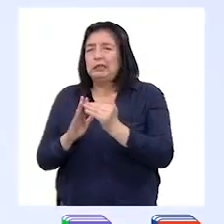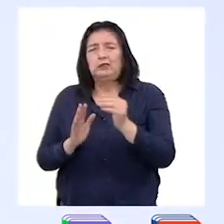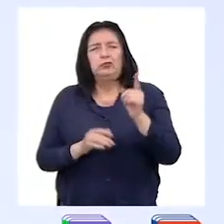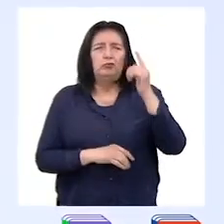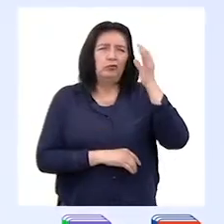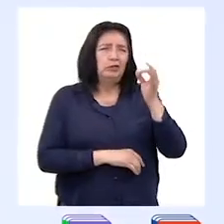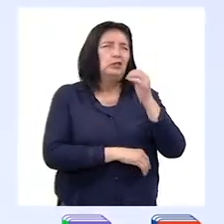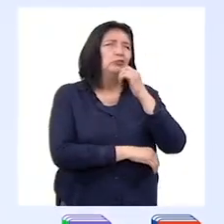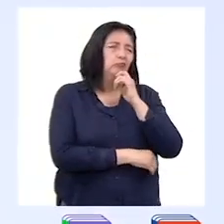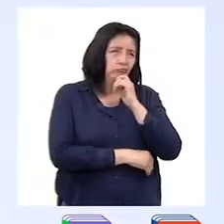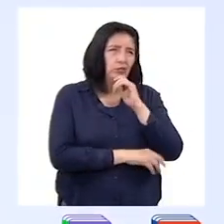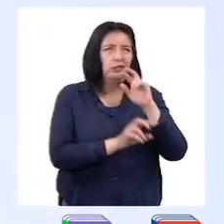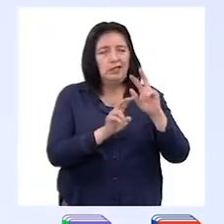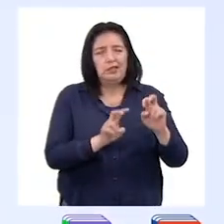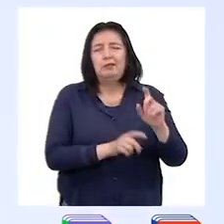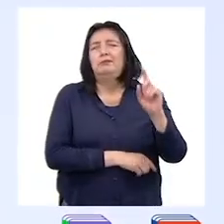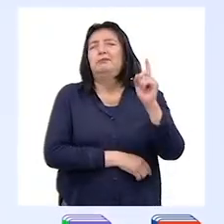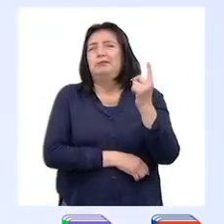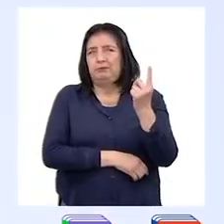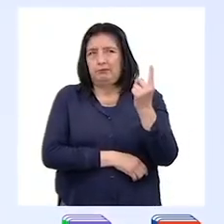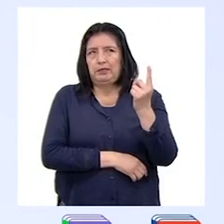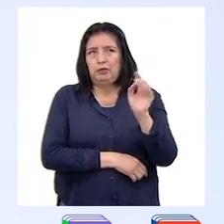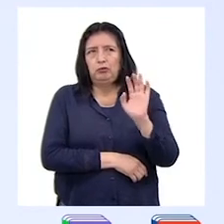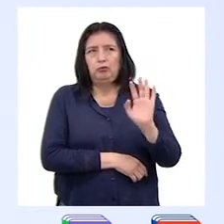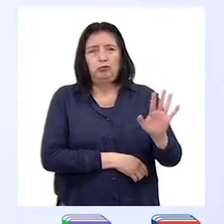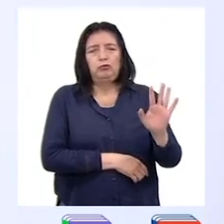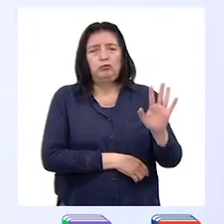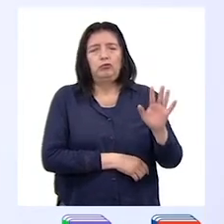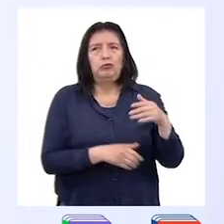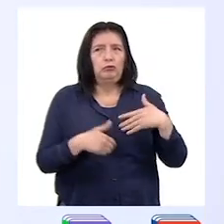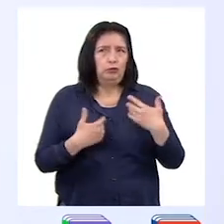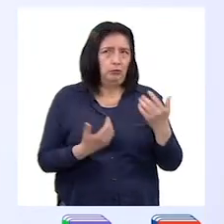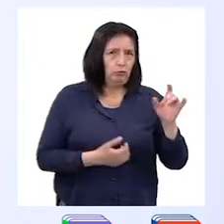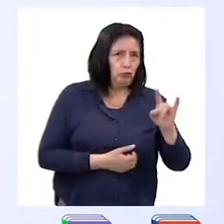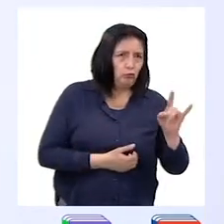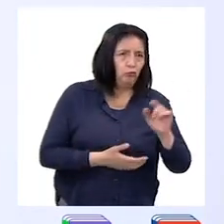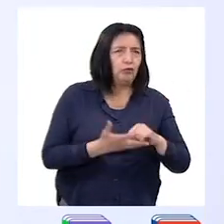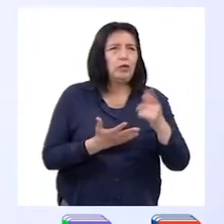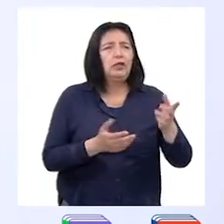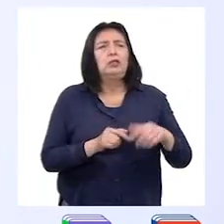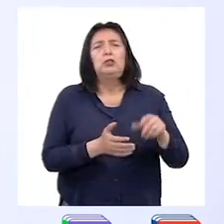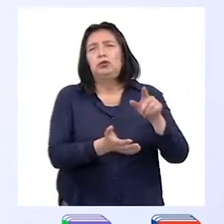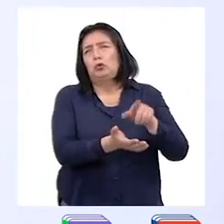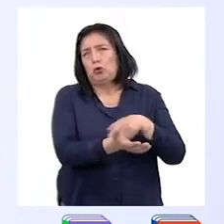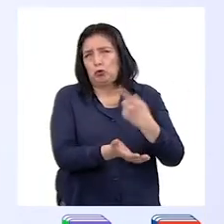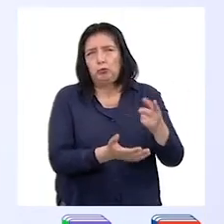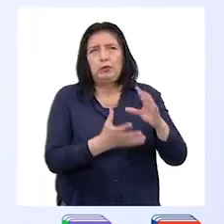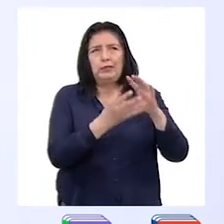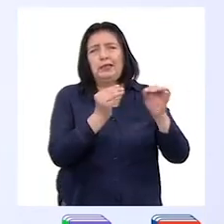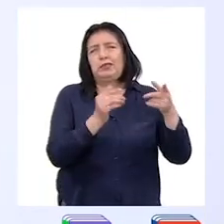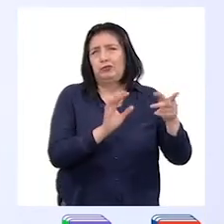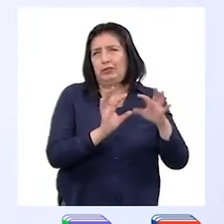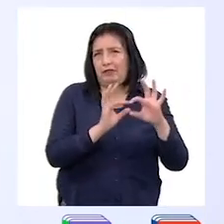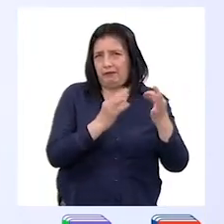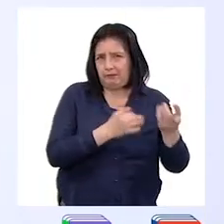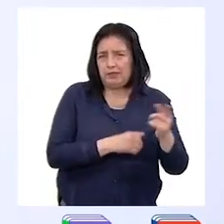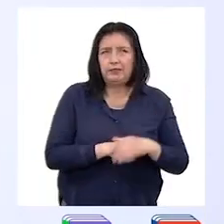que tendríamos que analizar primero según su utilidad, identidad, costumbres e historia